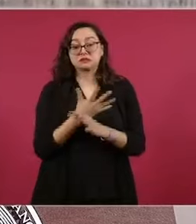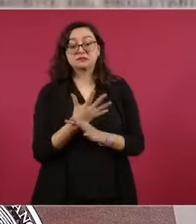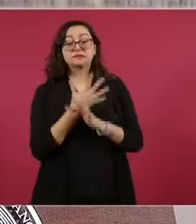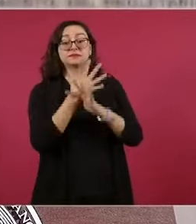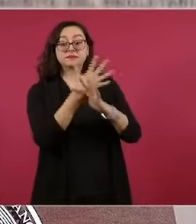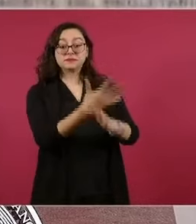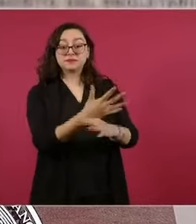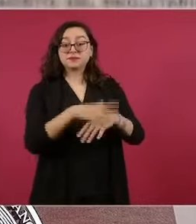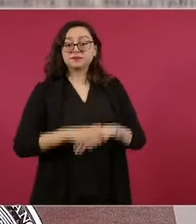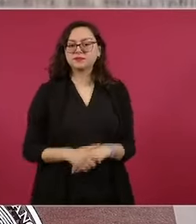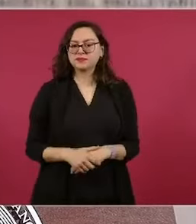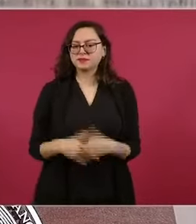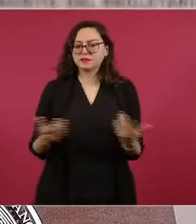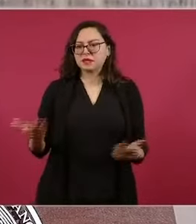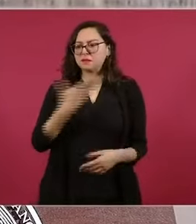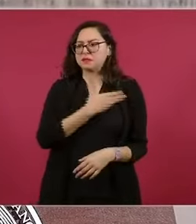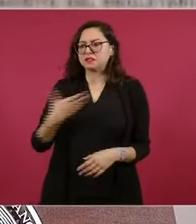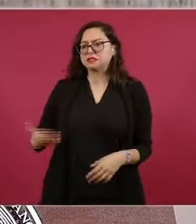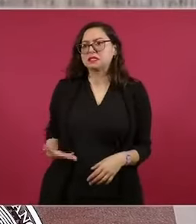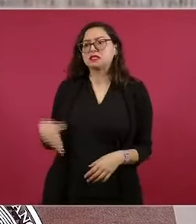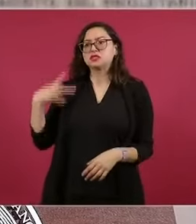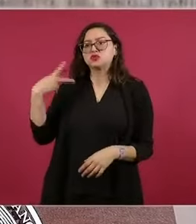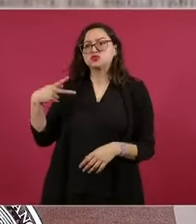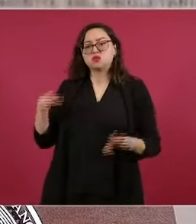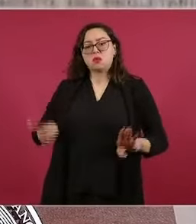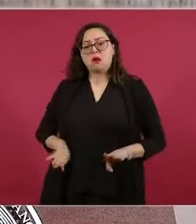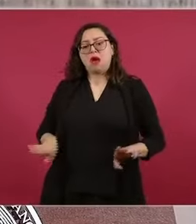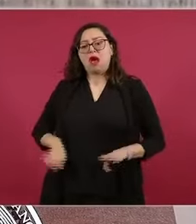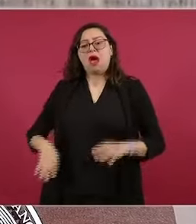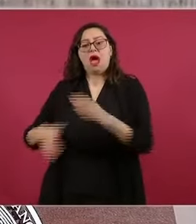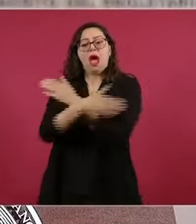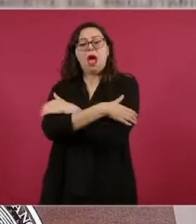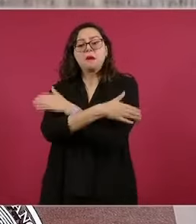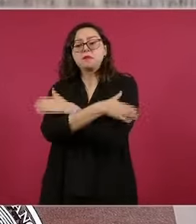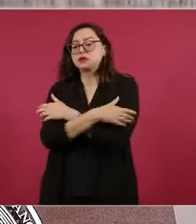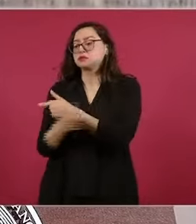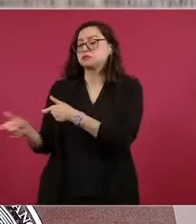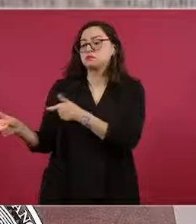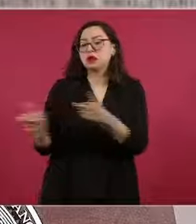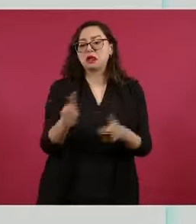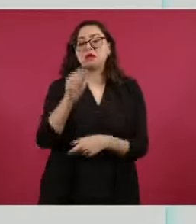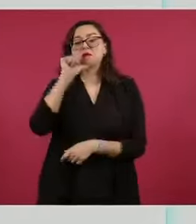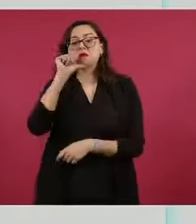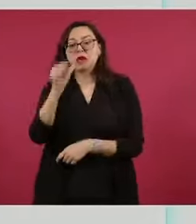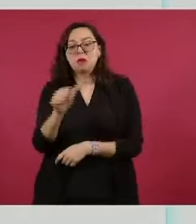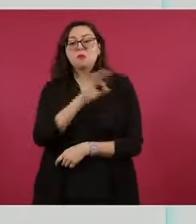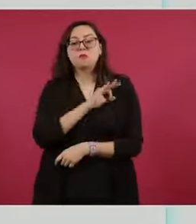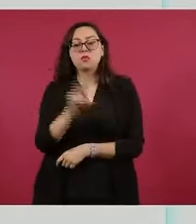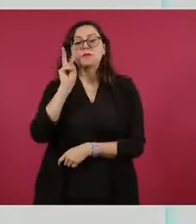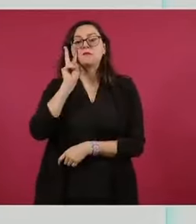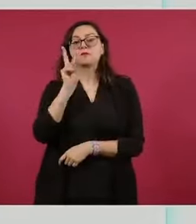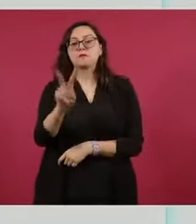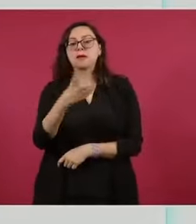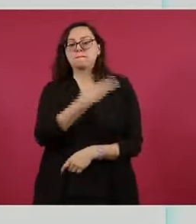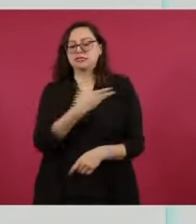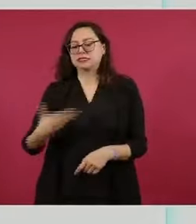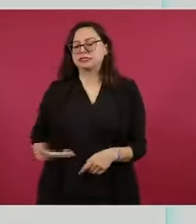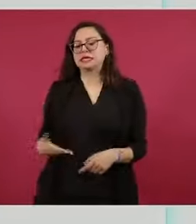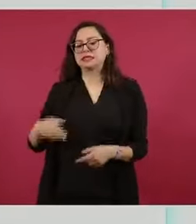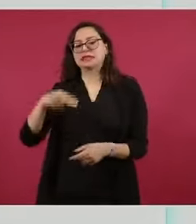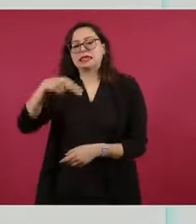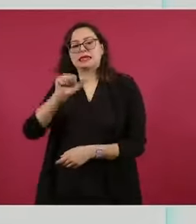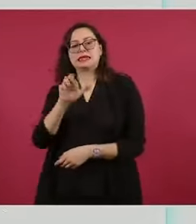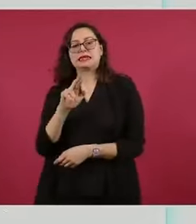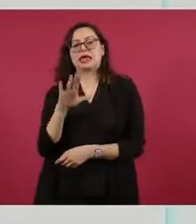la política de abrazos no balazos? El Wall Street Journal lo deja claro con el narcopresidente. Los arrestos